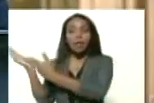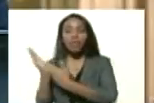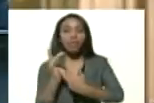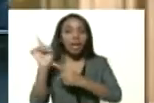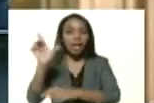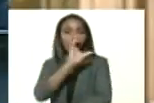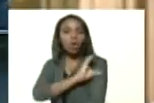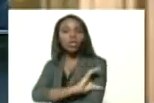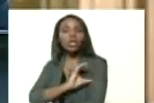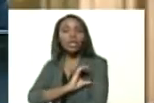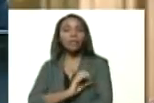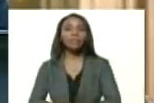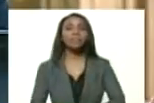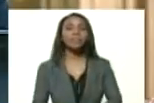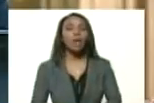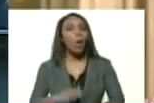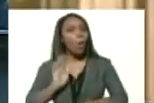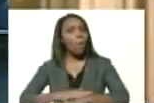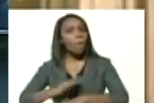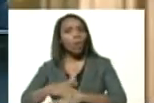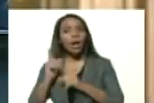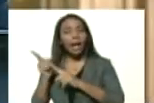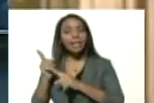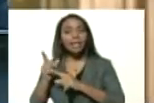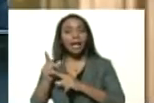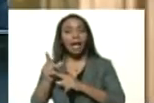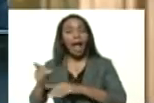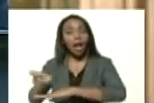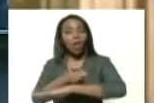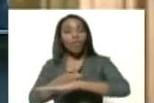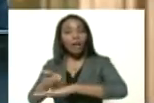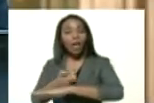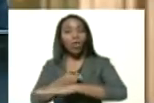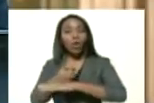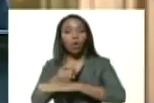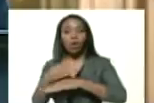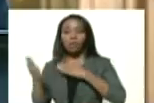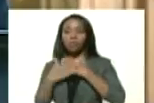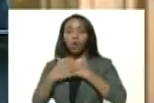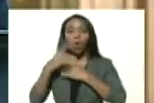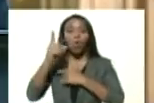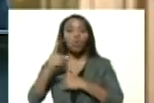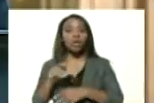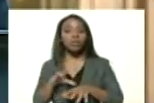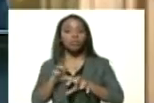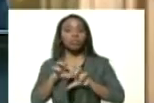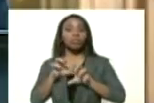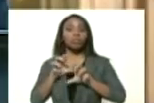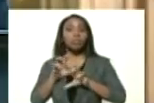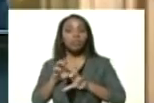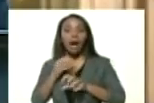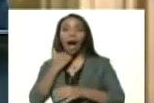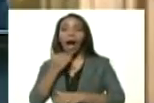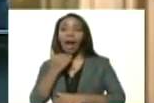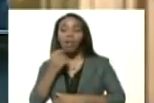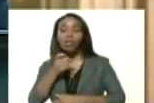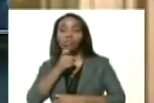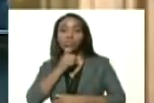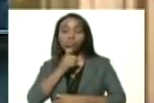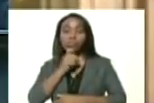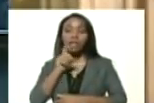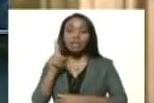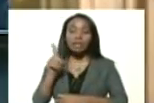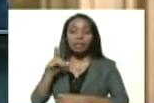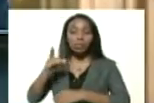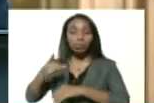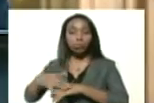clínica porque apenas el gobernador marco torre se entera que hay un caso de una neumonía un caso difícil que se